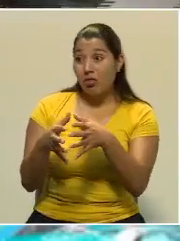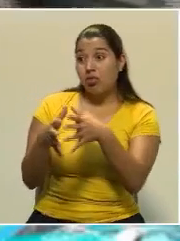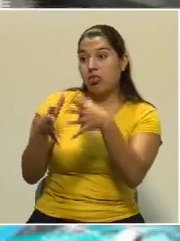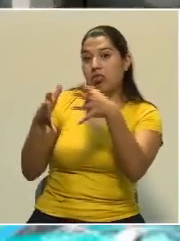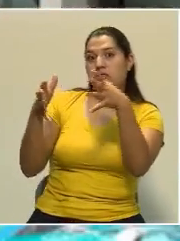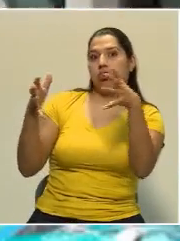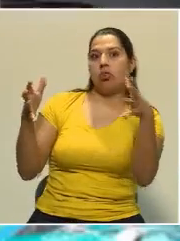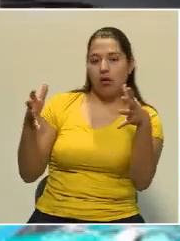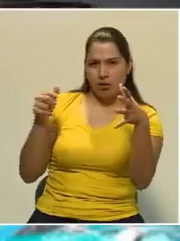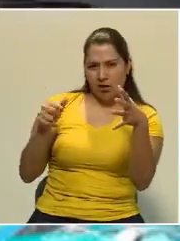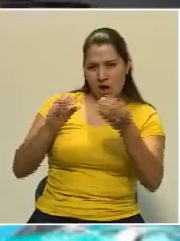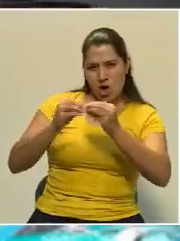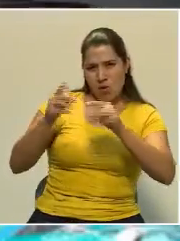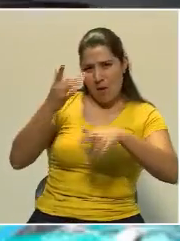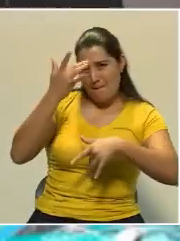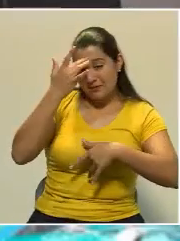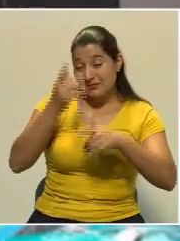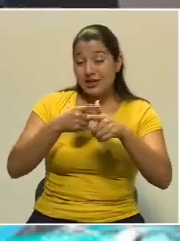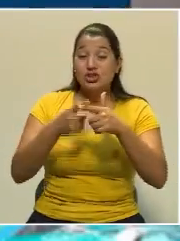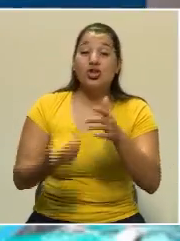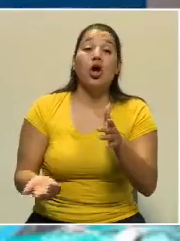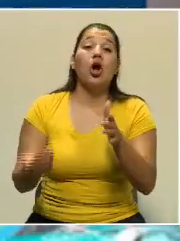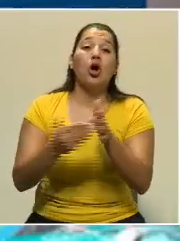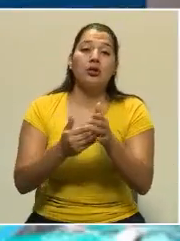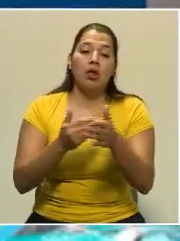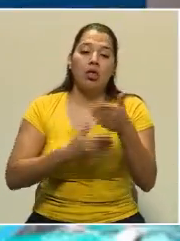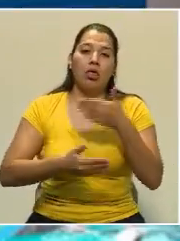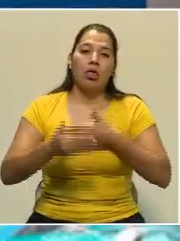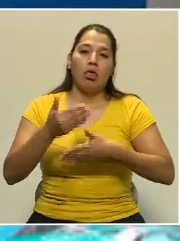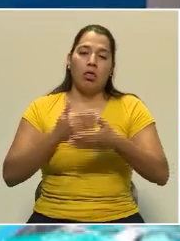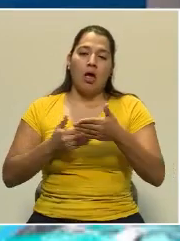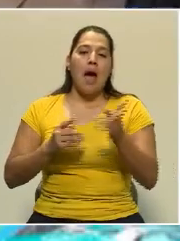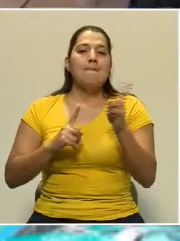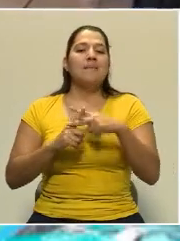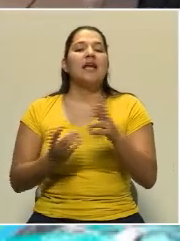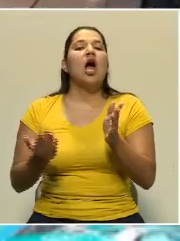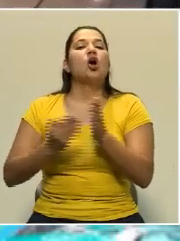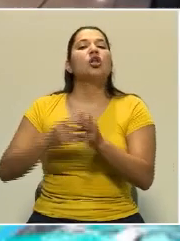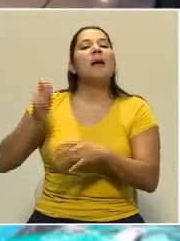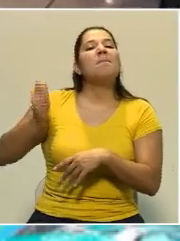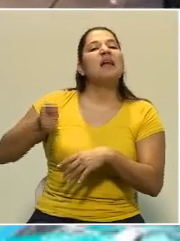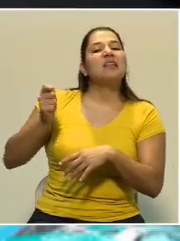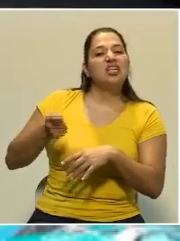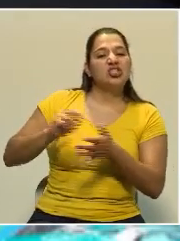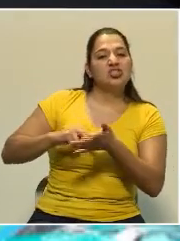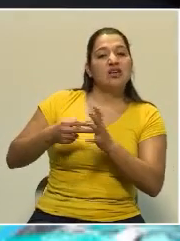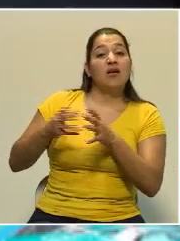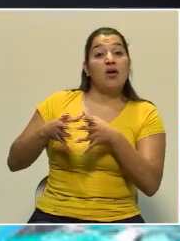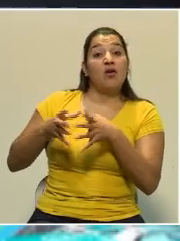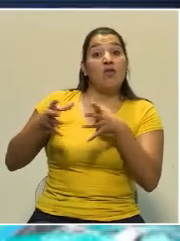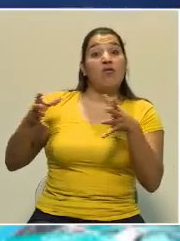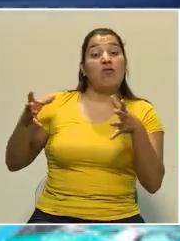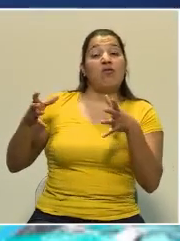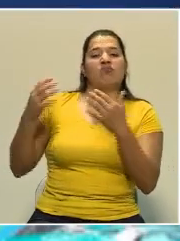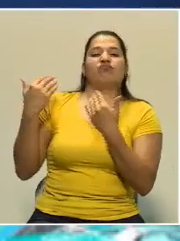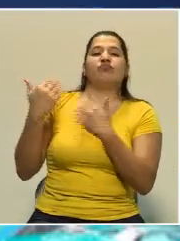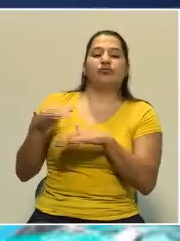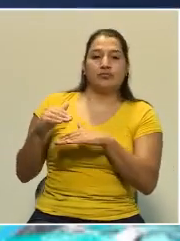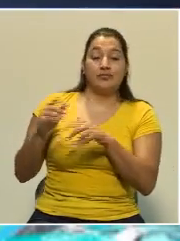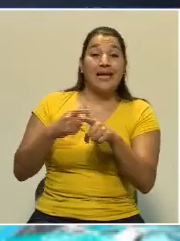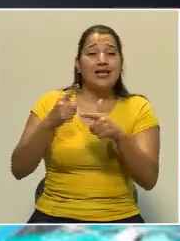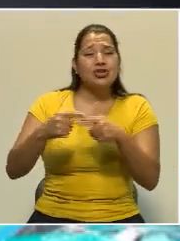que, digamos que volver al martillo, y eso no queremos. Así que yo estoy seguro que el